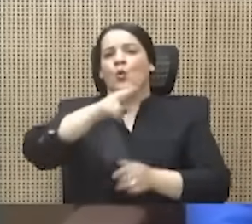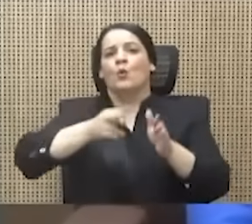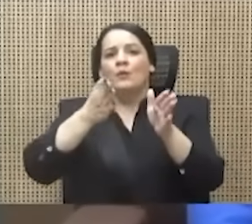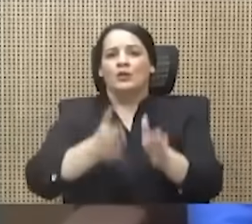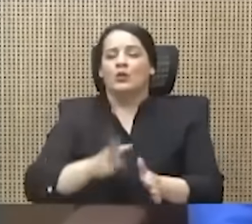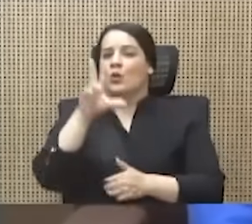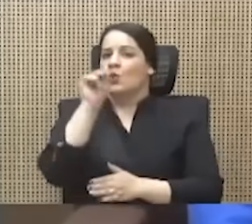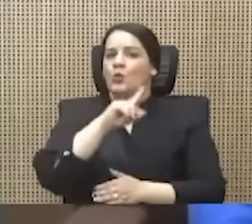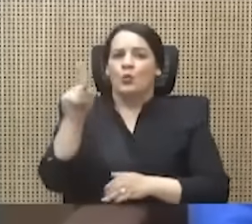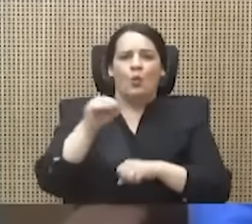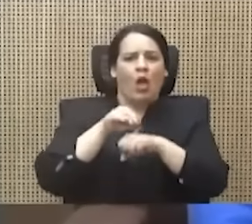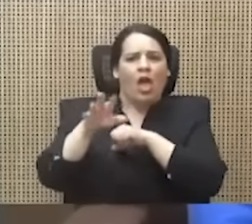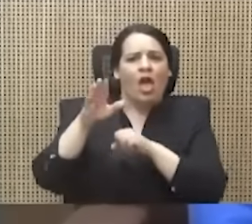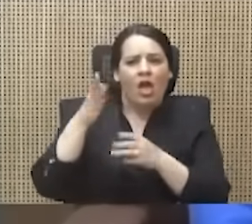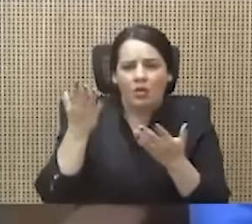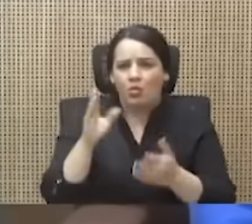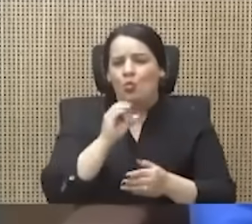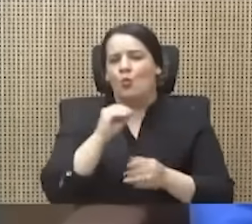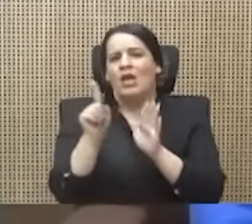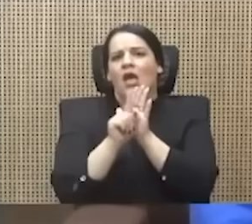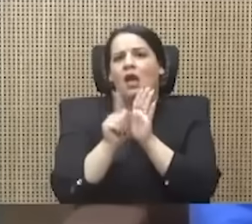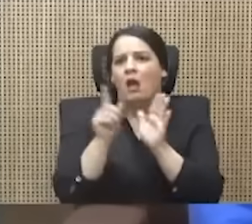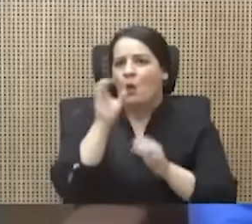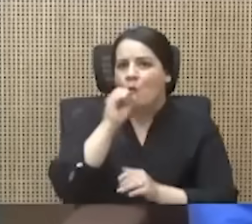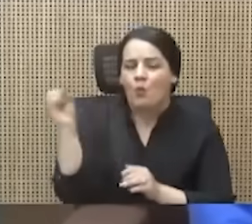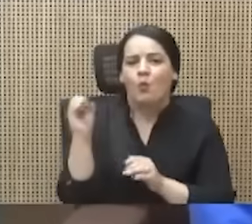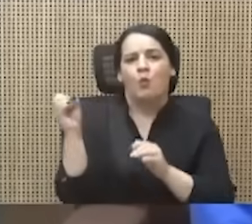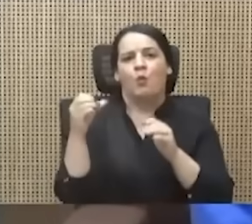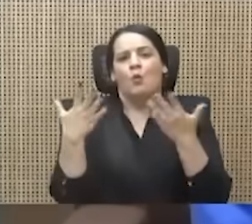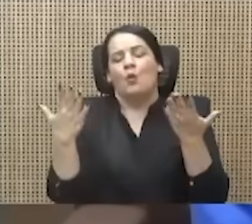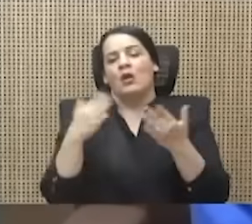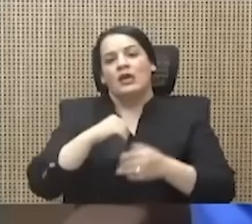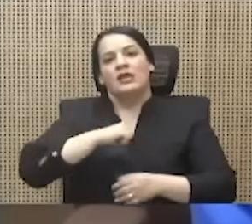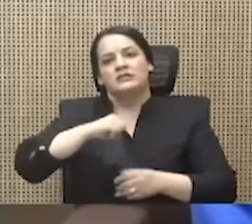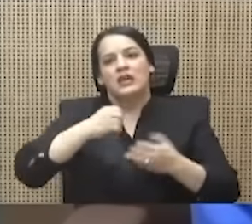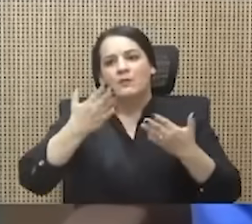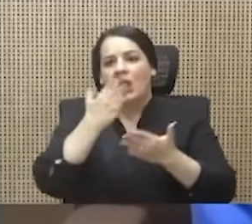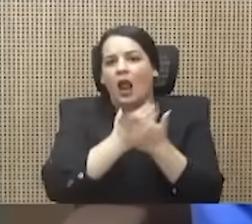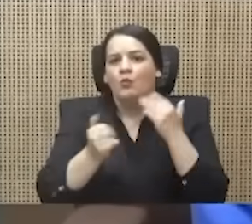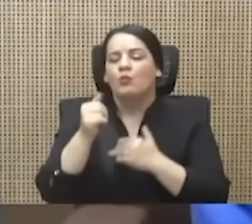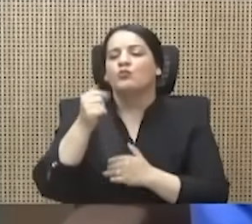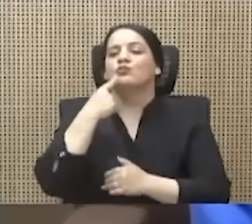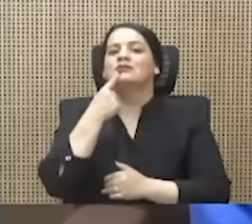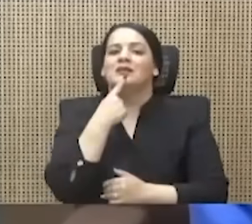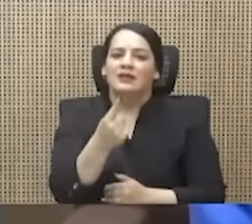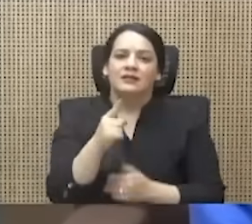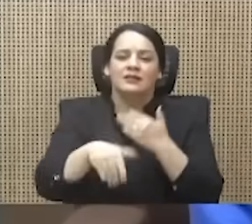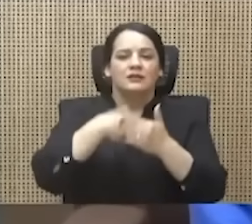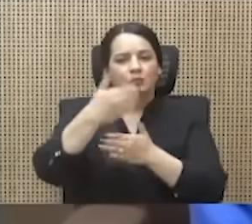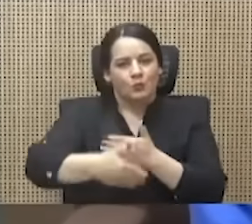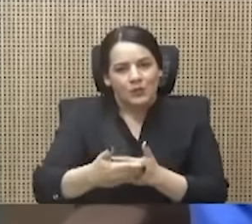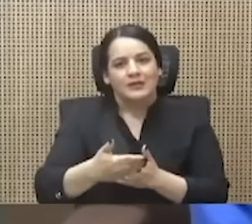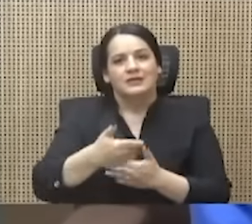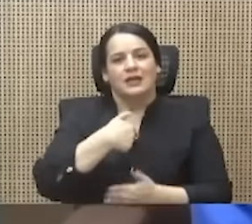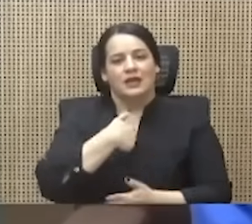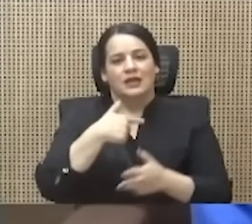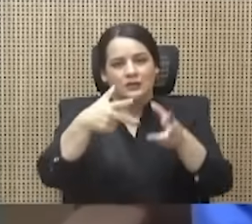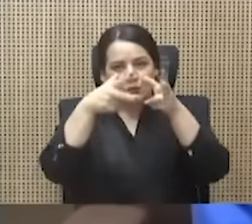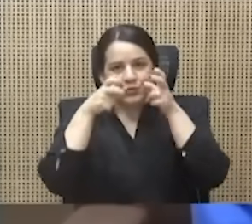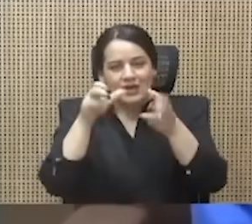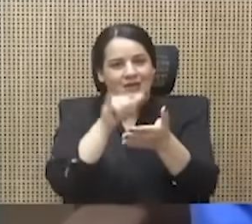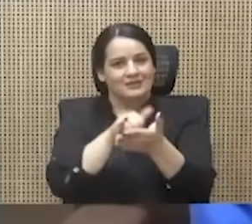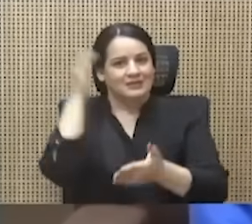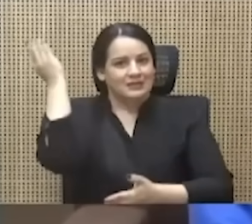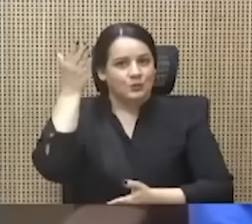es conspiranoica, no es alarmista ni extremista, como ya sé que dirán algunos después de escuchar este discurso. Es que ya vimos